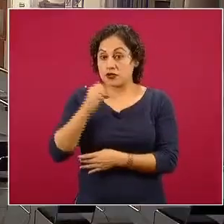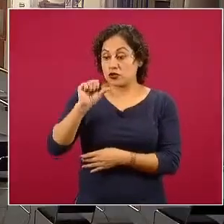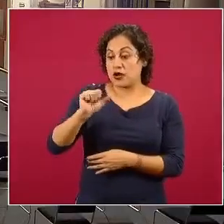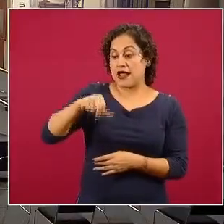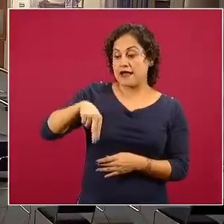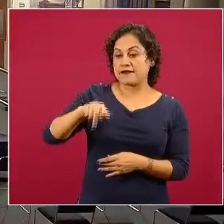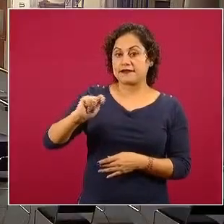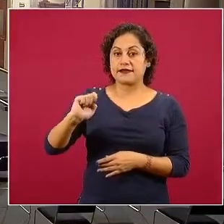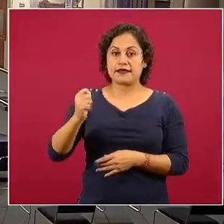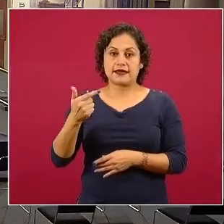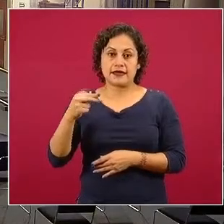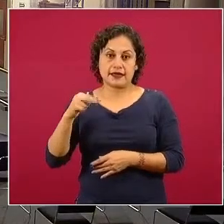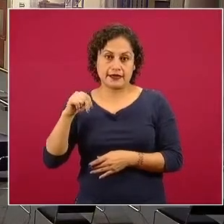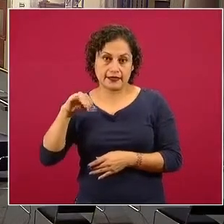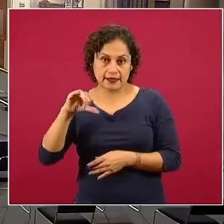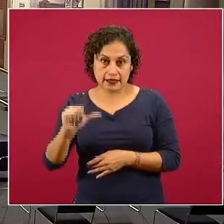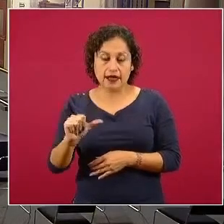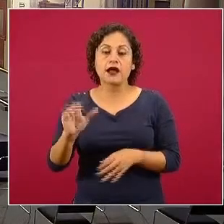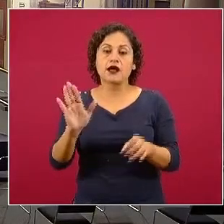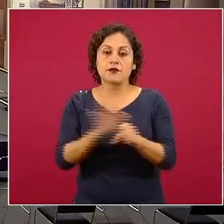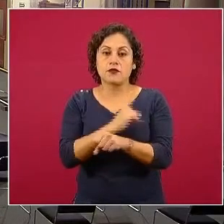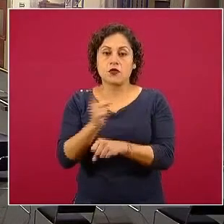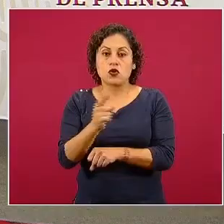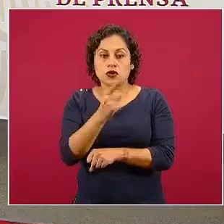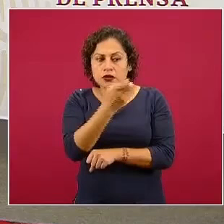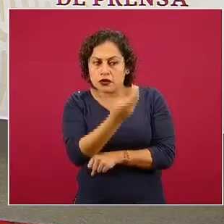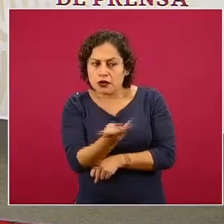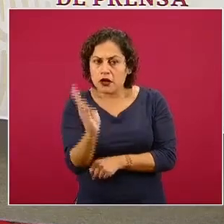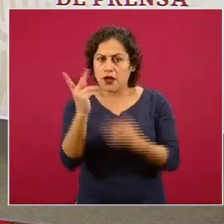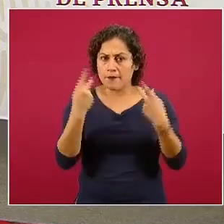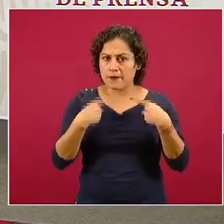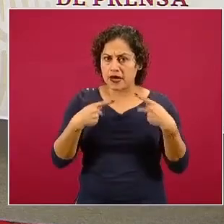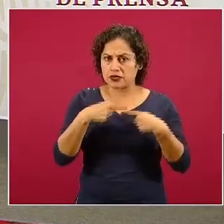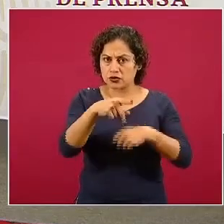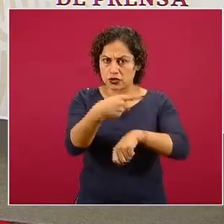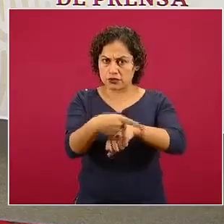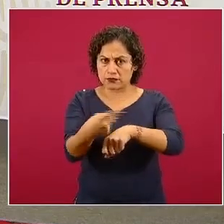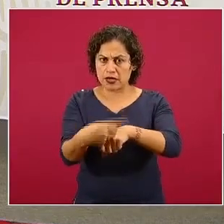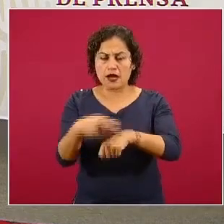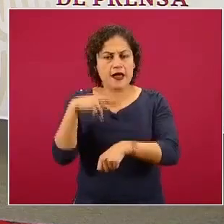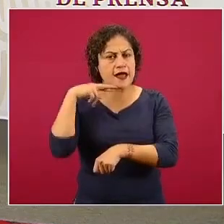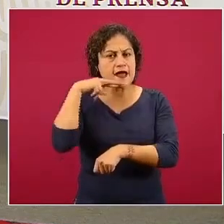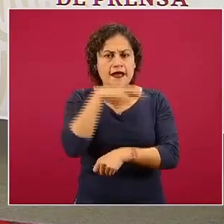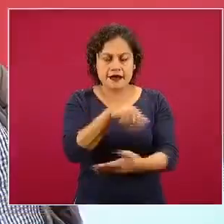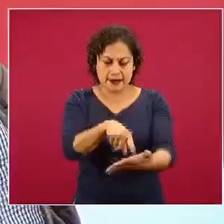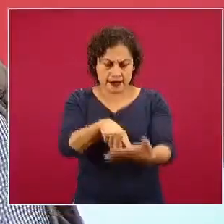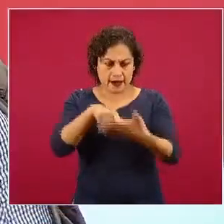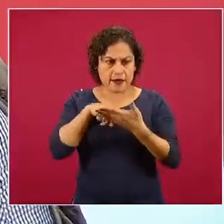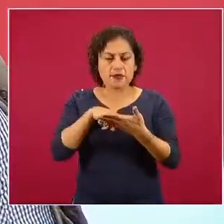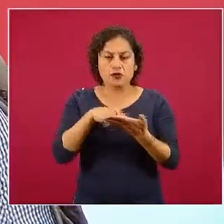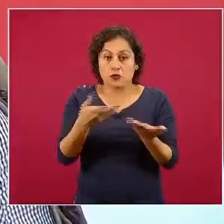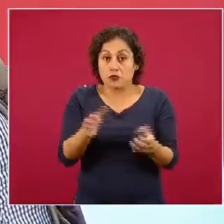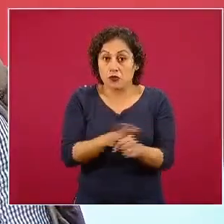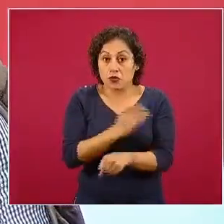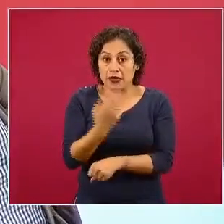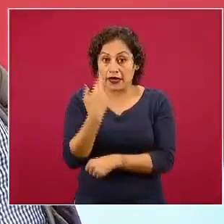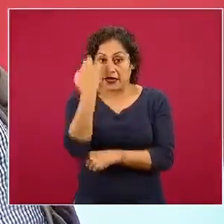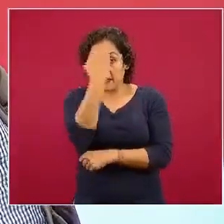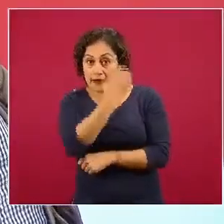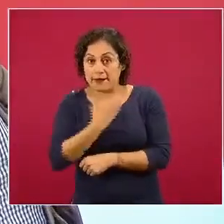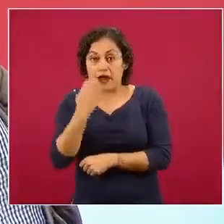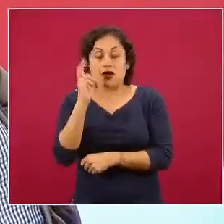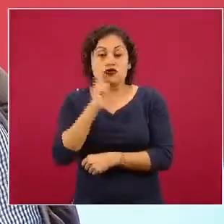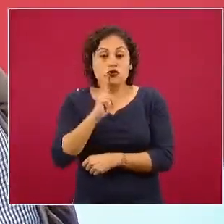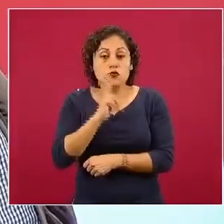si yo detecto más rápidamente a esta persona en los siguientes 30 minutos de haberla tomado, entonces puedo implementar